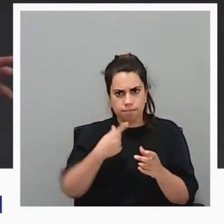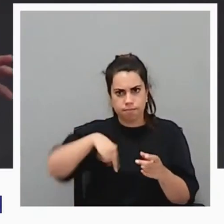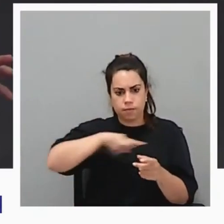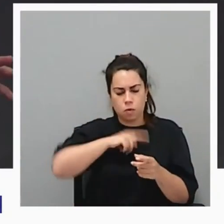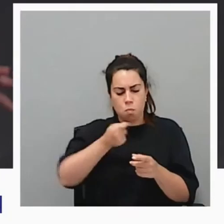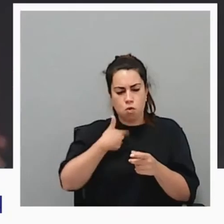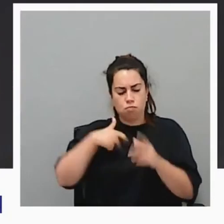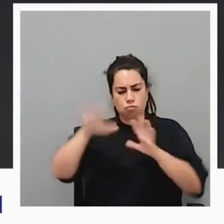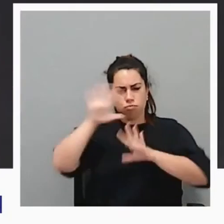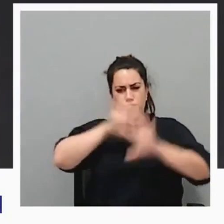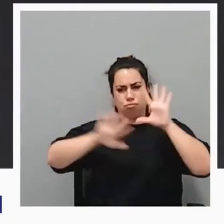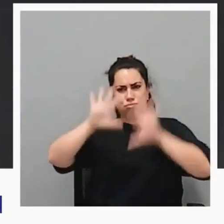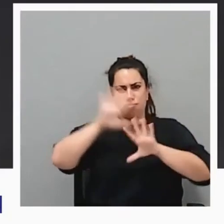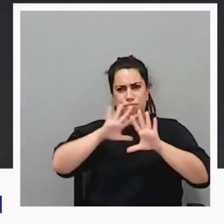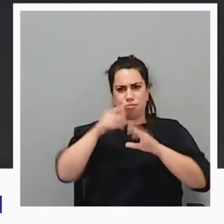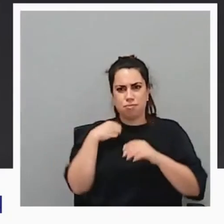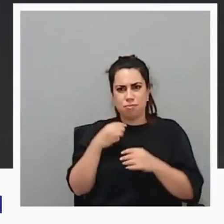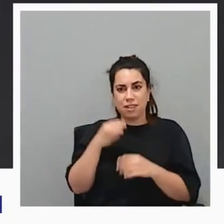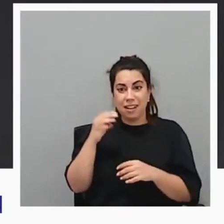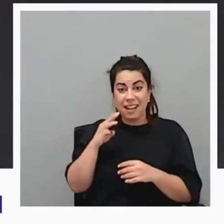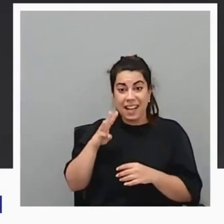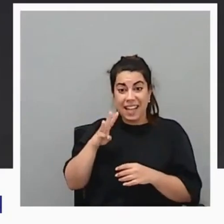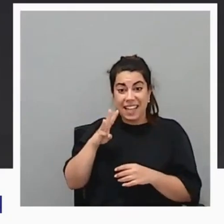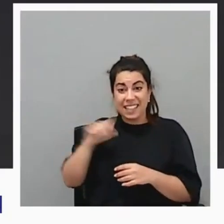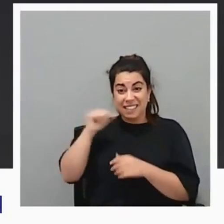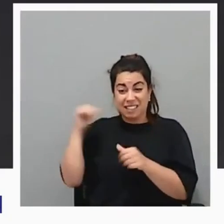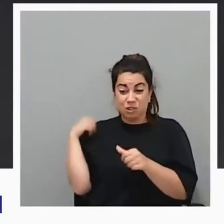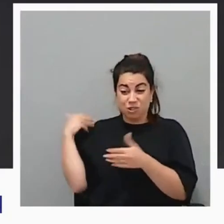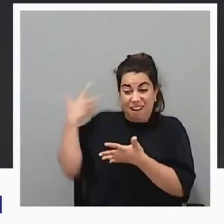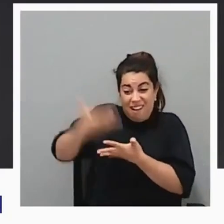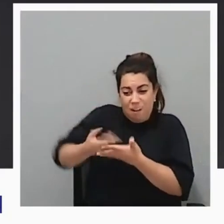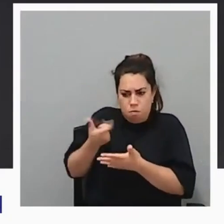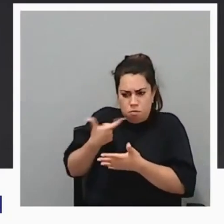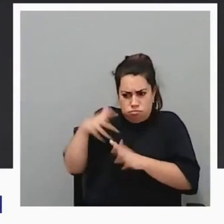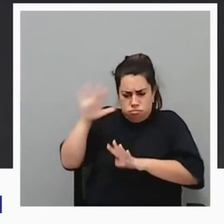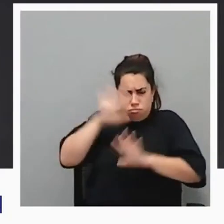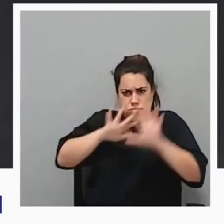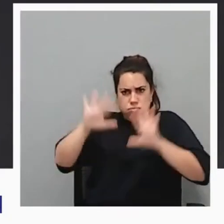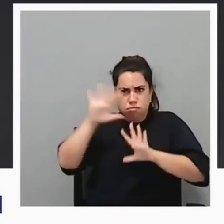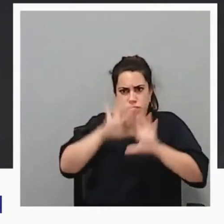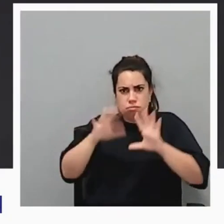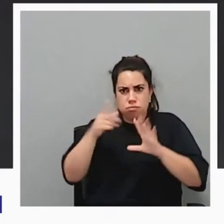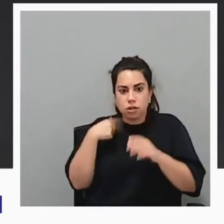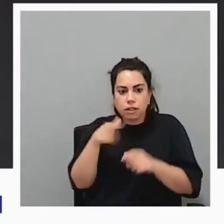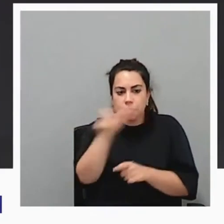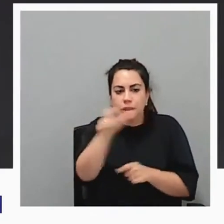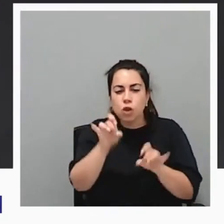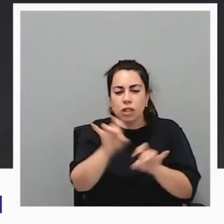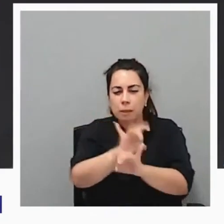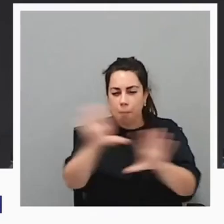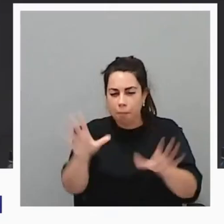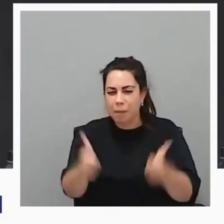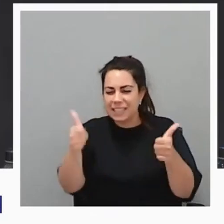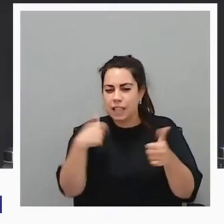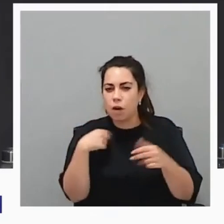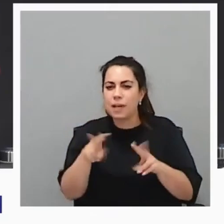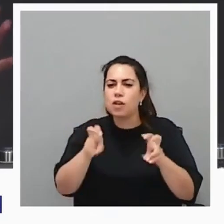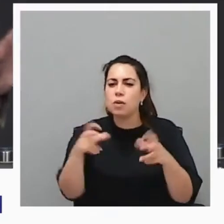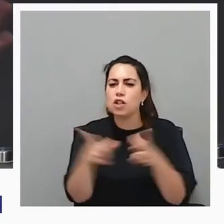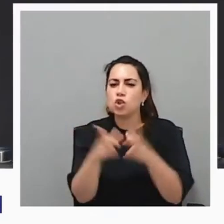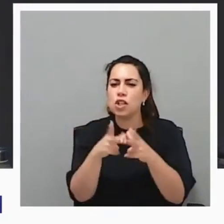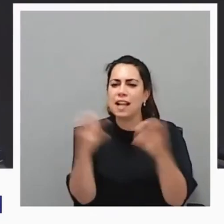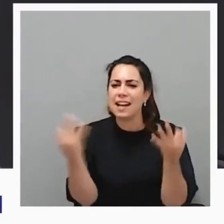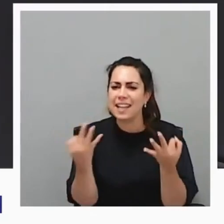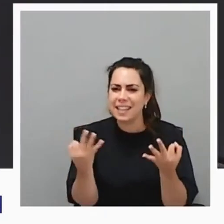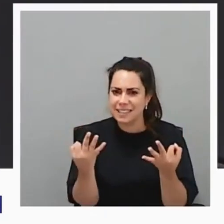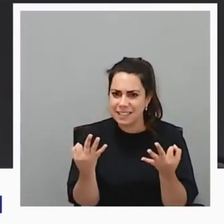en estos últimos 3 años, desde que todo esto nació, para aclarar a la gente un poquito de pedagogía de qué estamos hablando. Lo digo de otra manera,